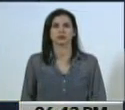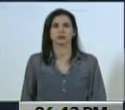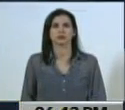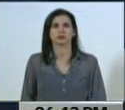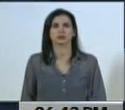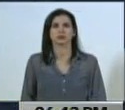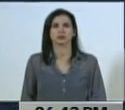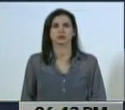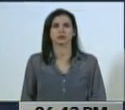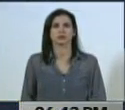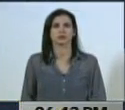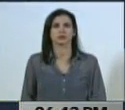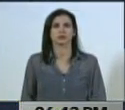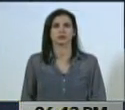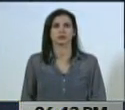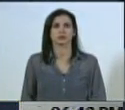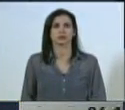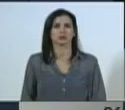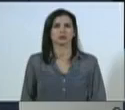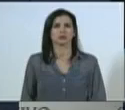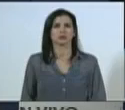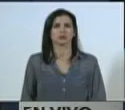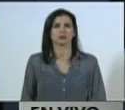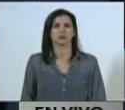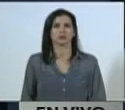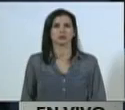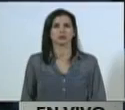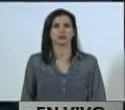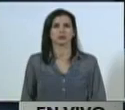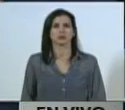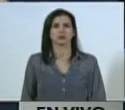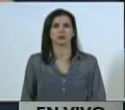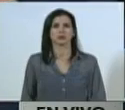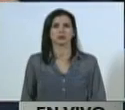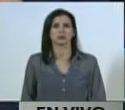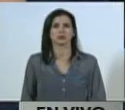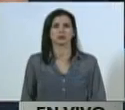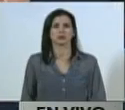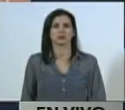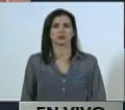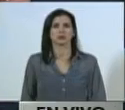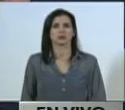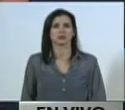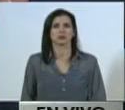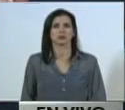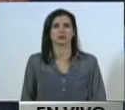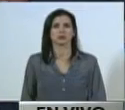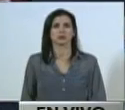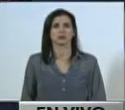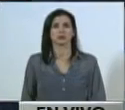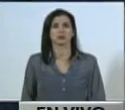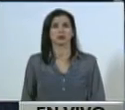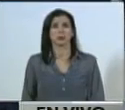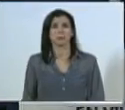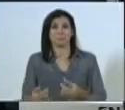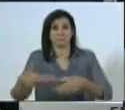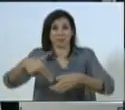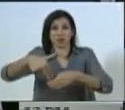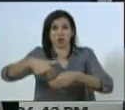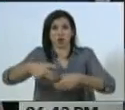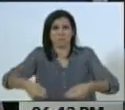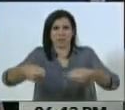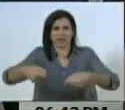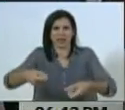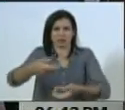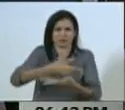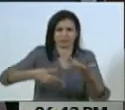a bearish to a very positive and bullish environment. Y el mercado petrolero, a raíz de este